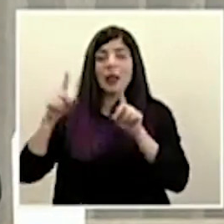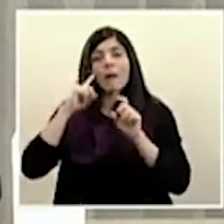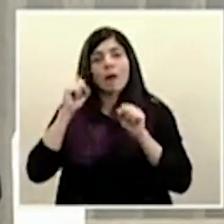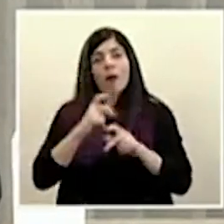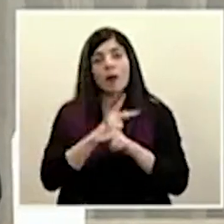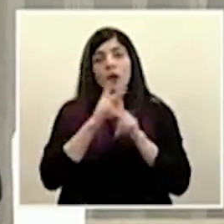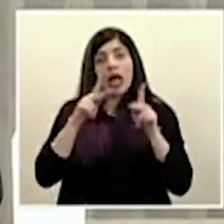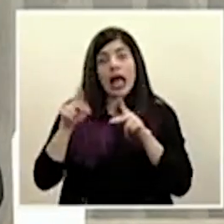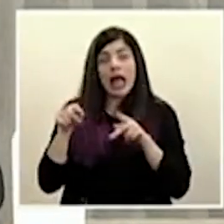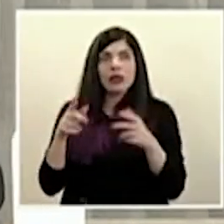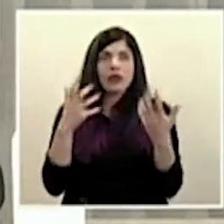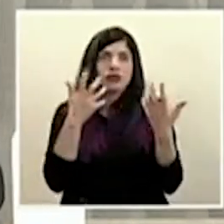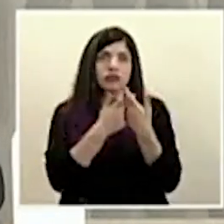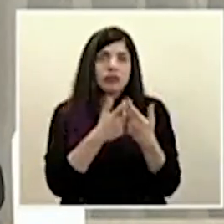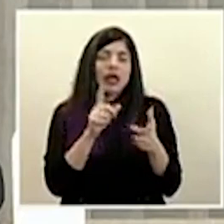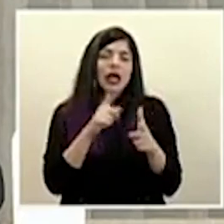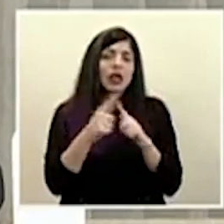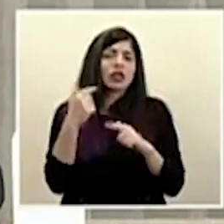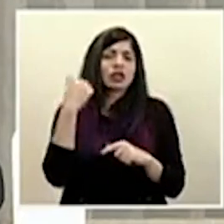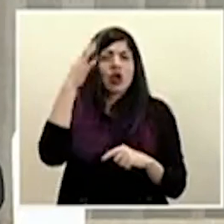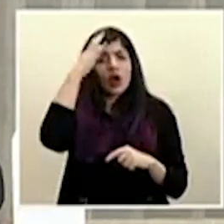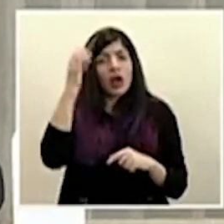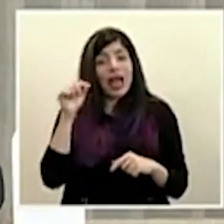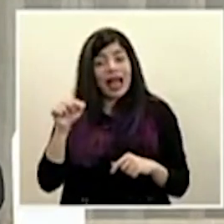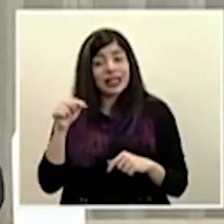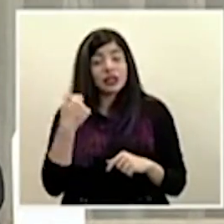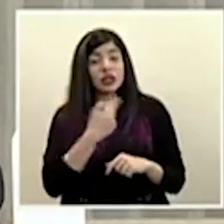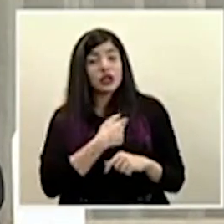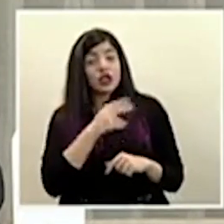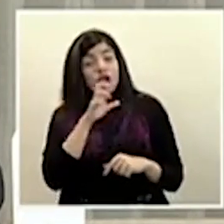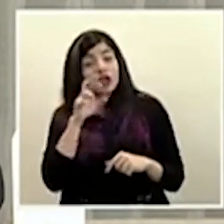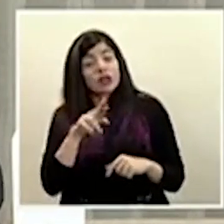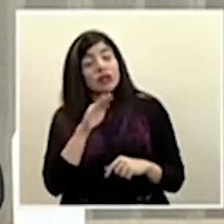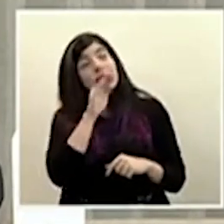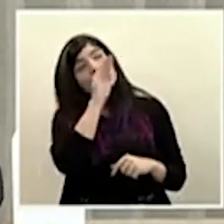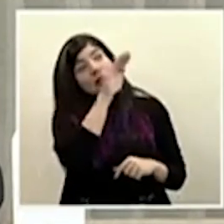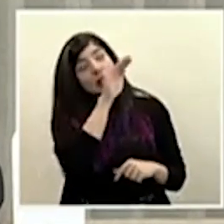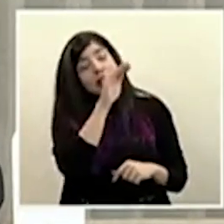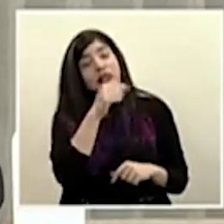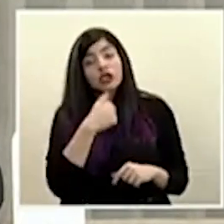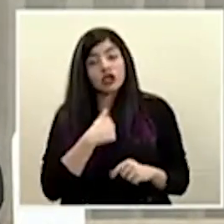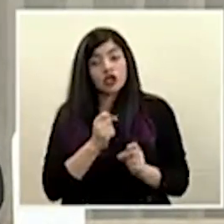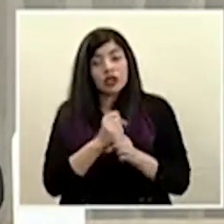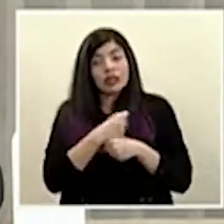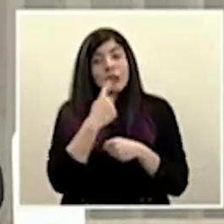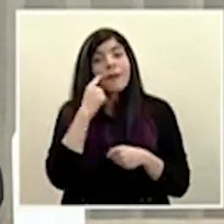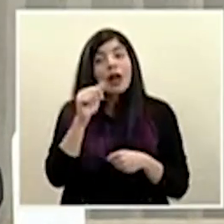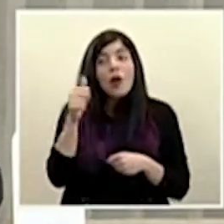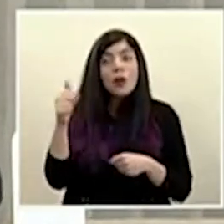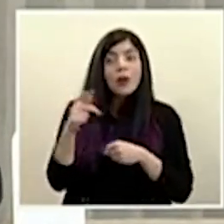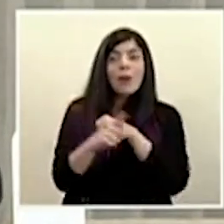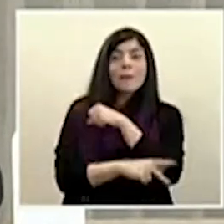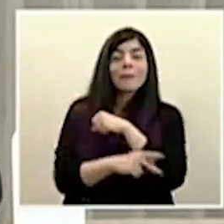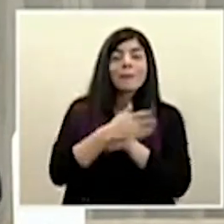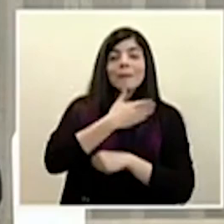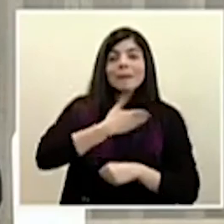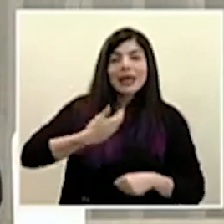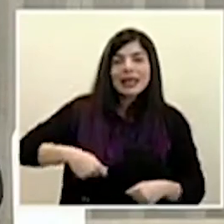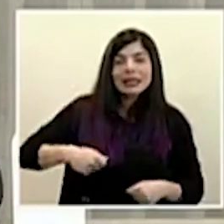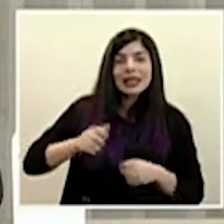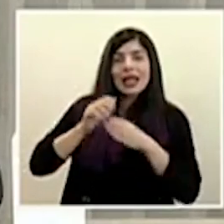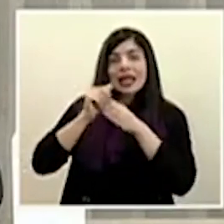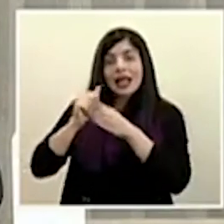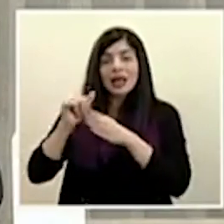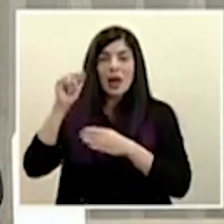la gente. Entonces, creo que este llamado que hacemos desde Costa Rica y que he hecho para que otros presidentes y líderes, en este caso